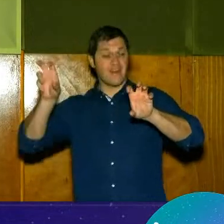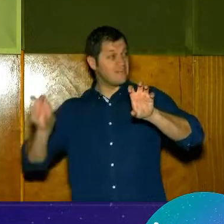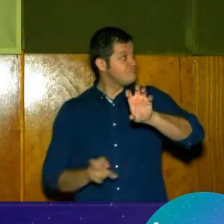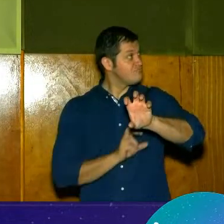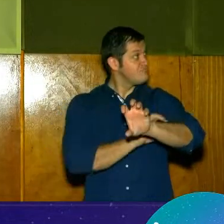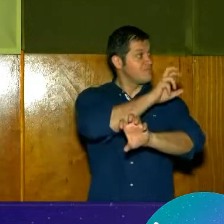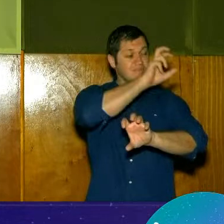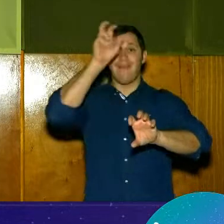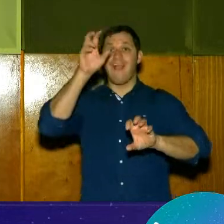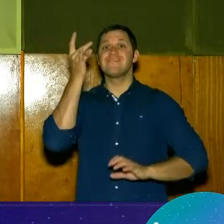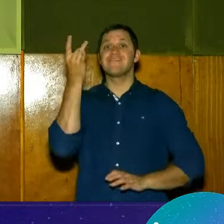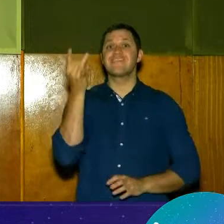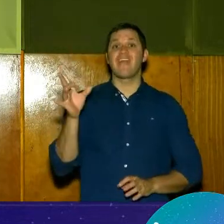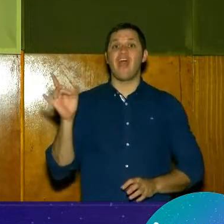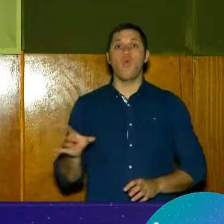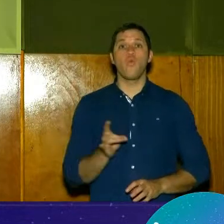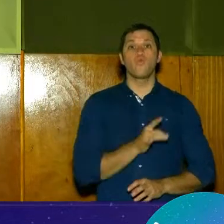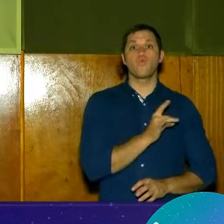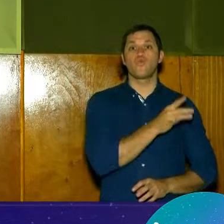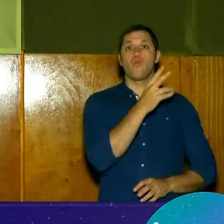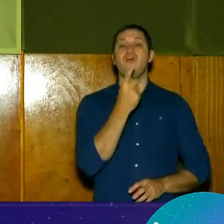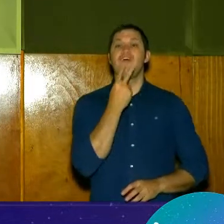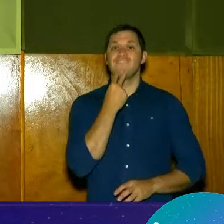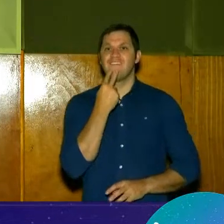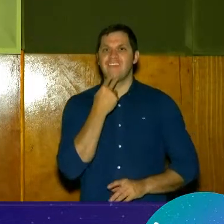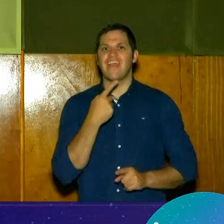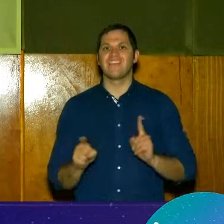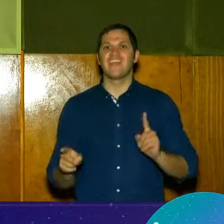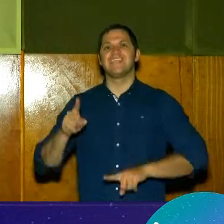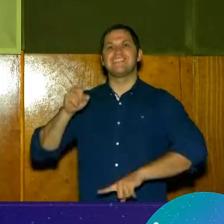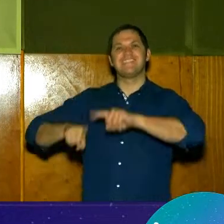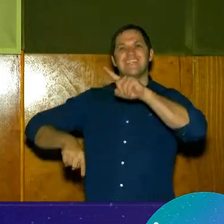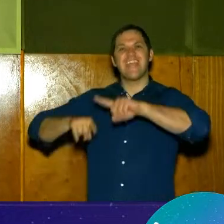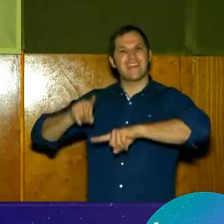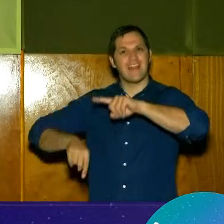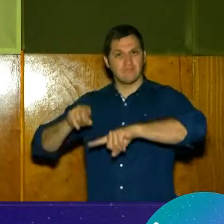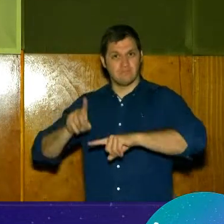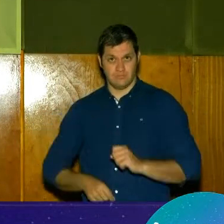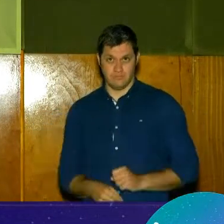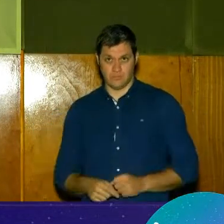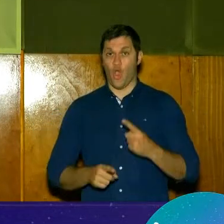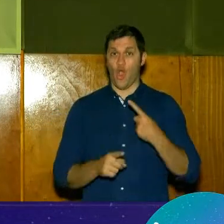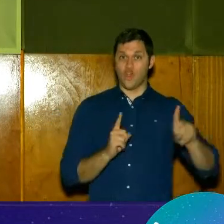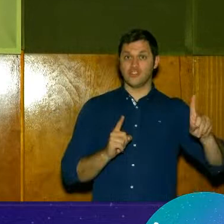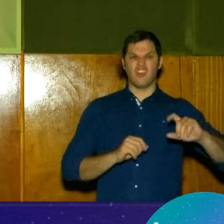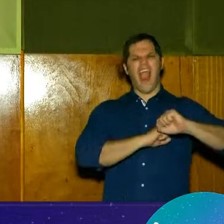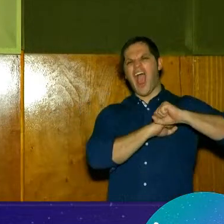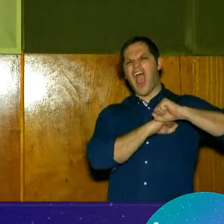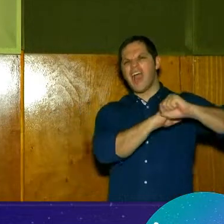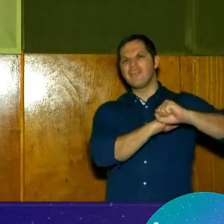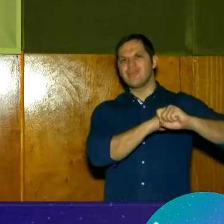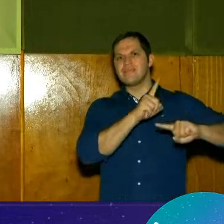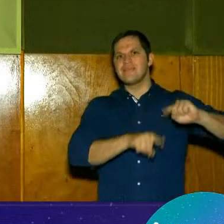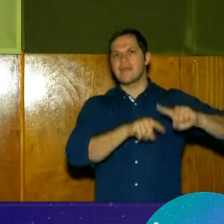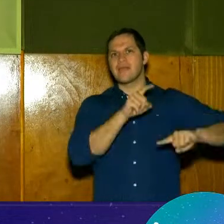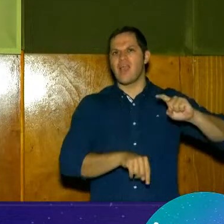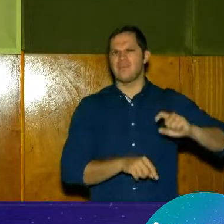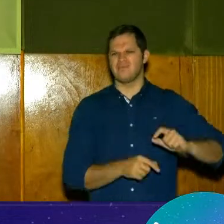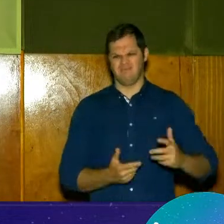había un fuego que era como el que entregaba la energía a todo esto y en cada una de esas esferas vivía un